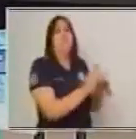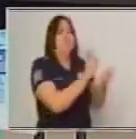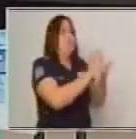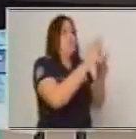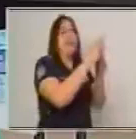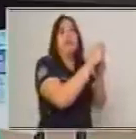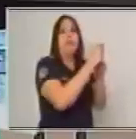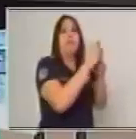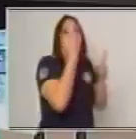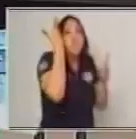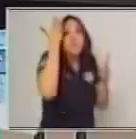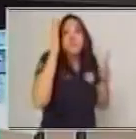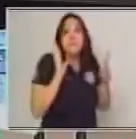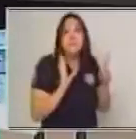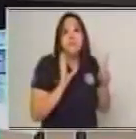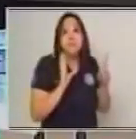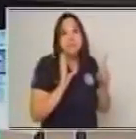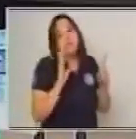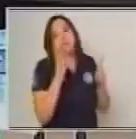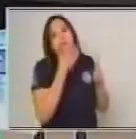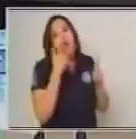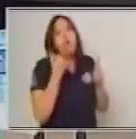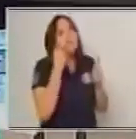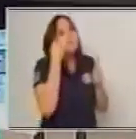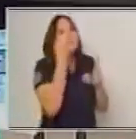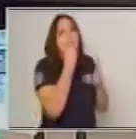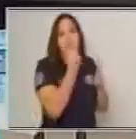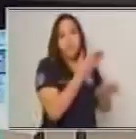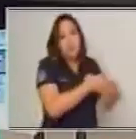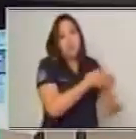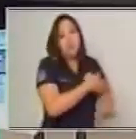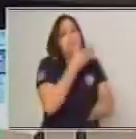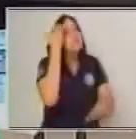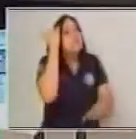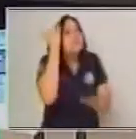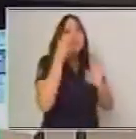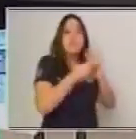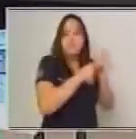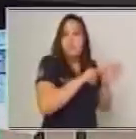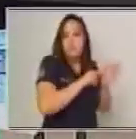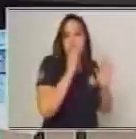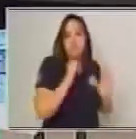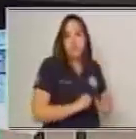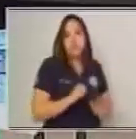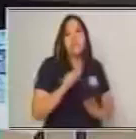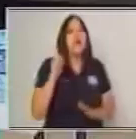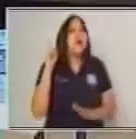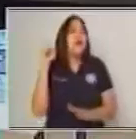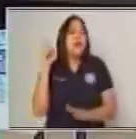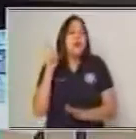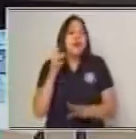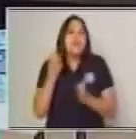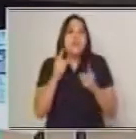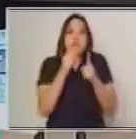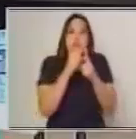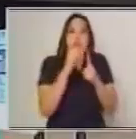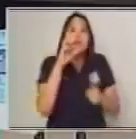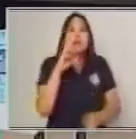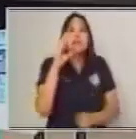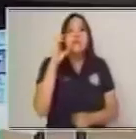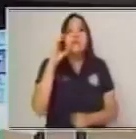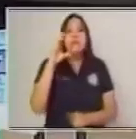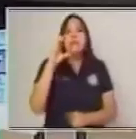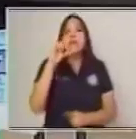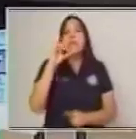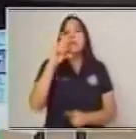decir. Entonces, reciclar es darle una nueva vida a algo. En este caso,